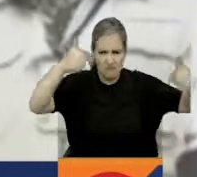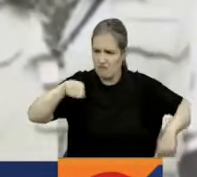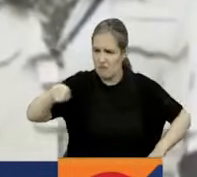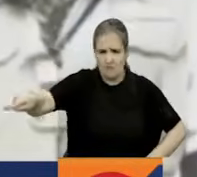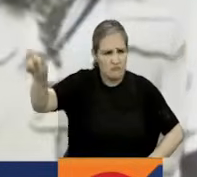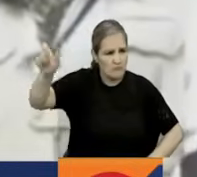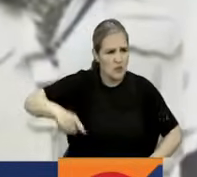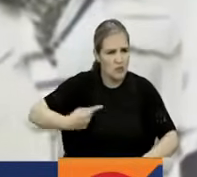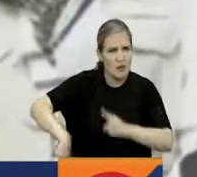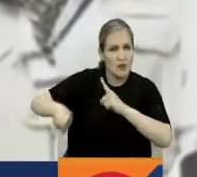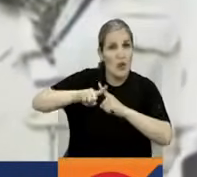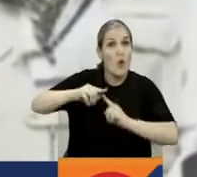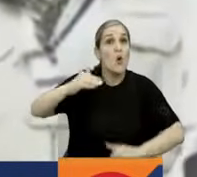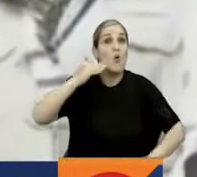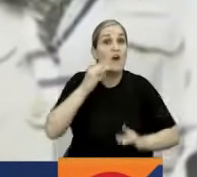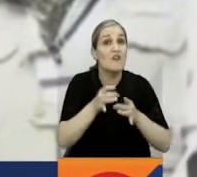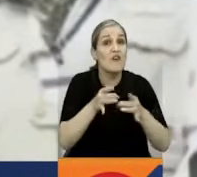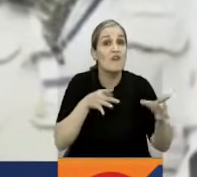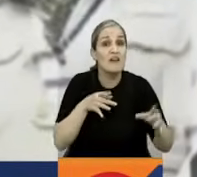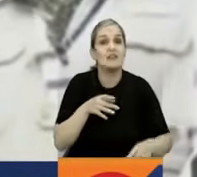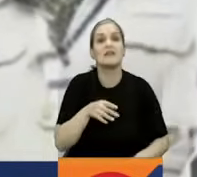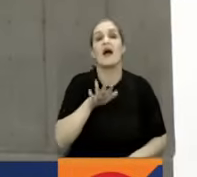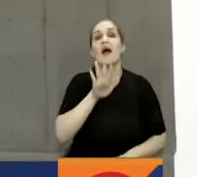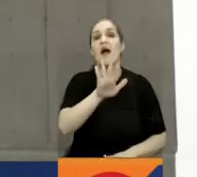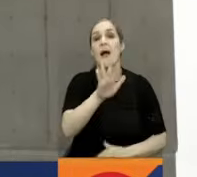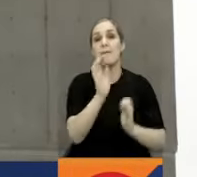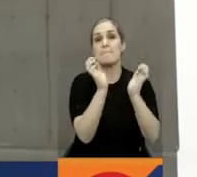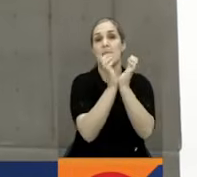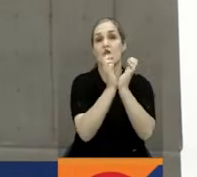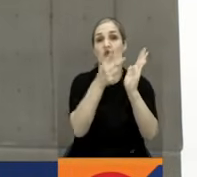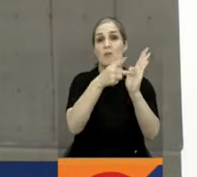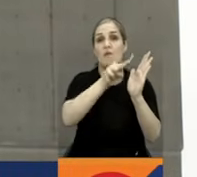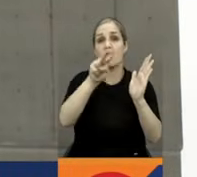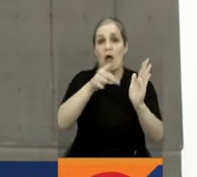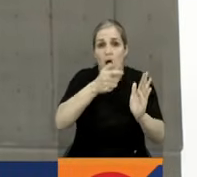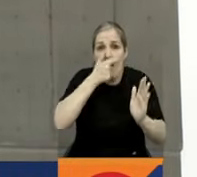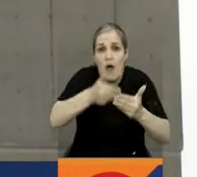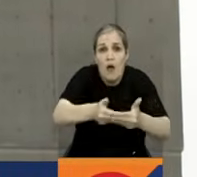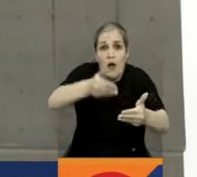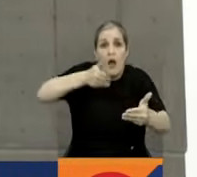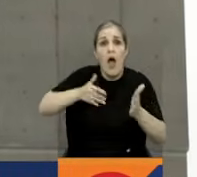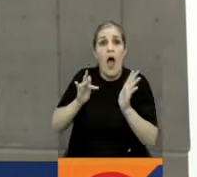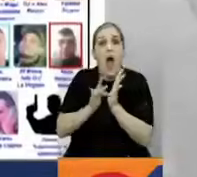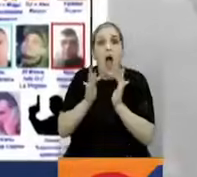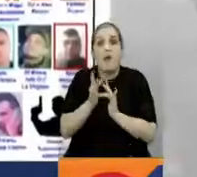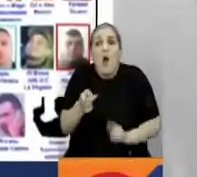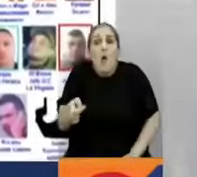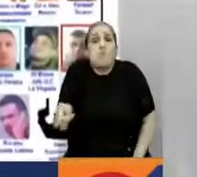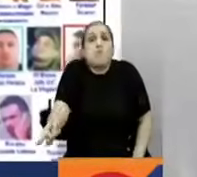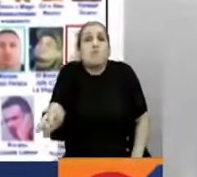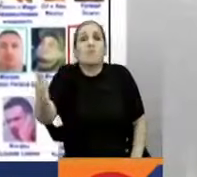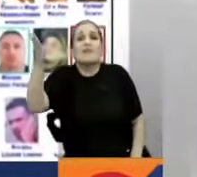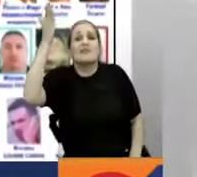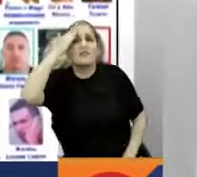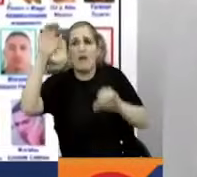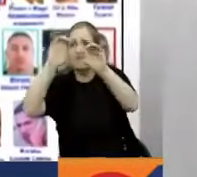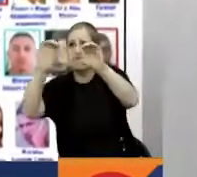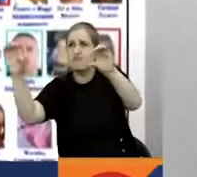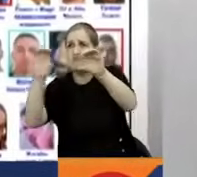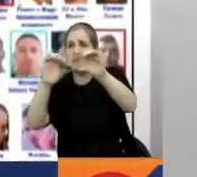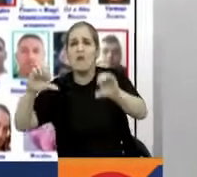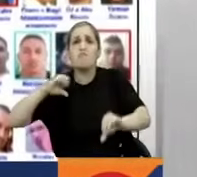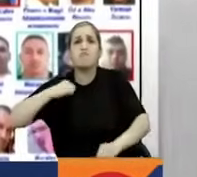decir, el 18 de abril del 2022, la Fiscalía General de la Nación tenía en su poder el organigrama